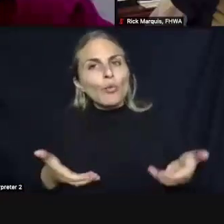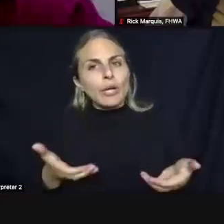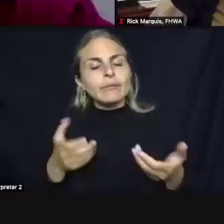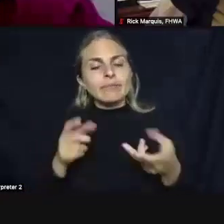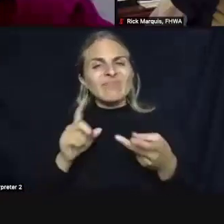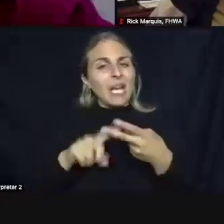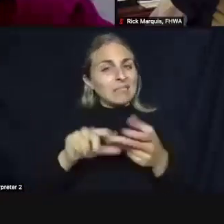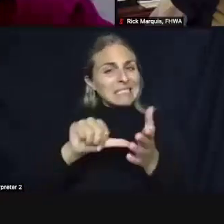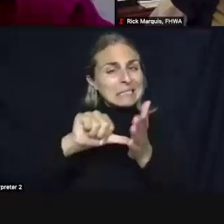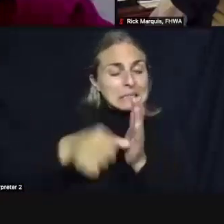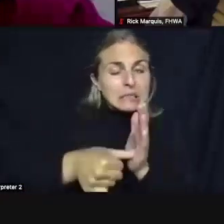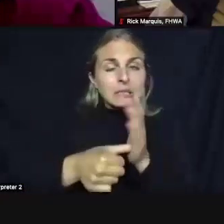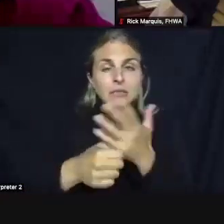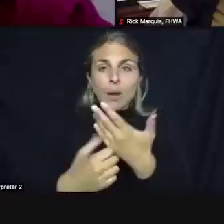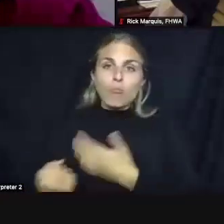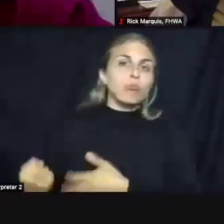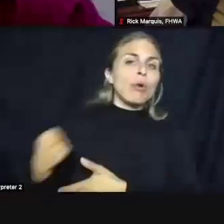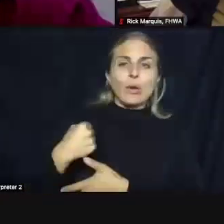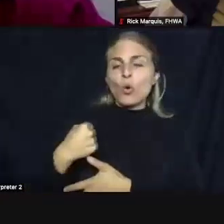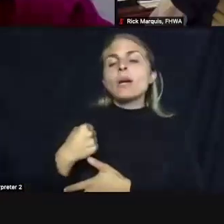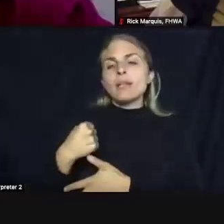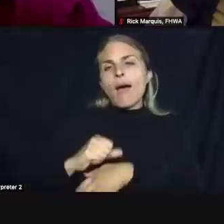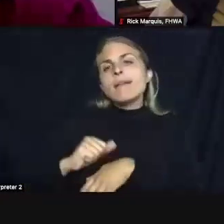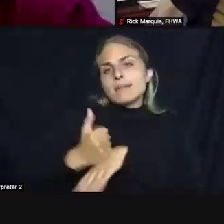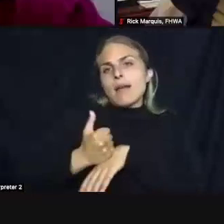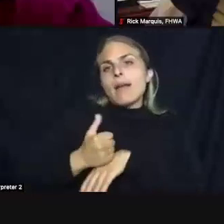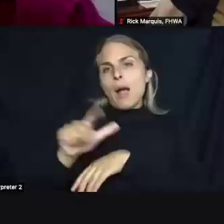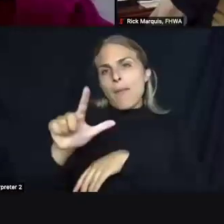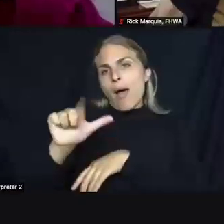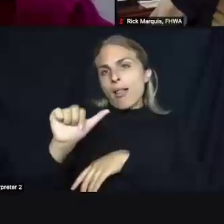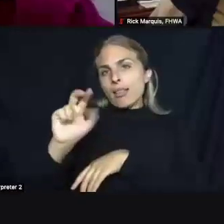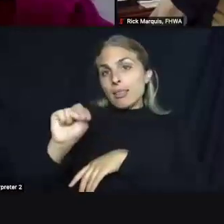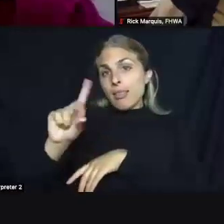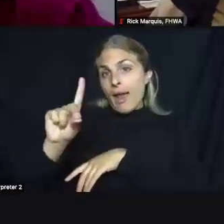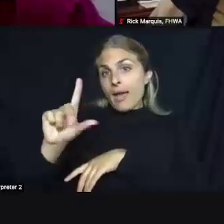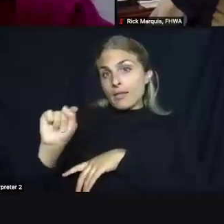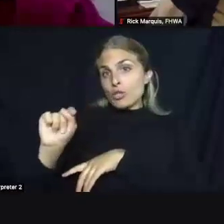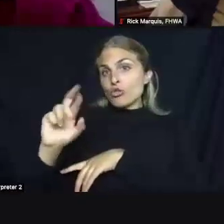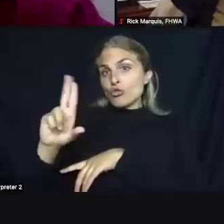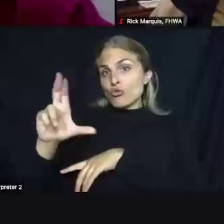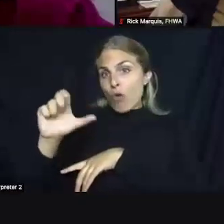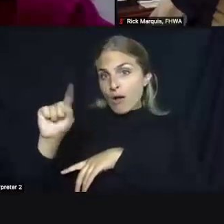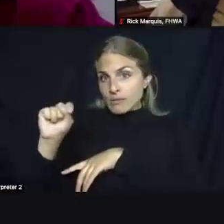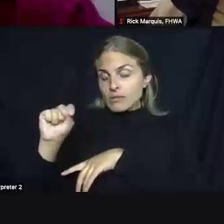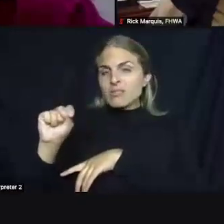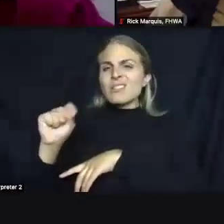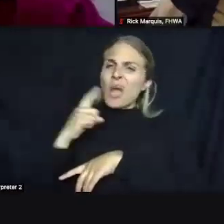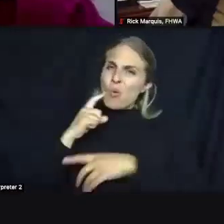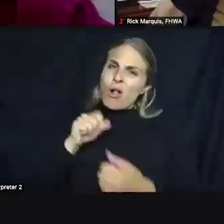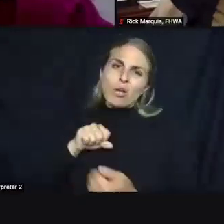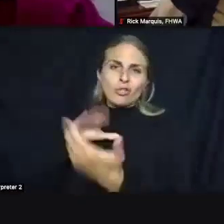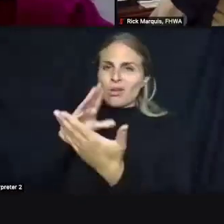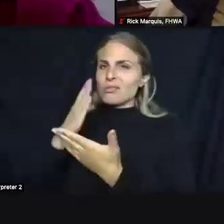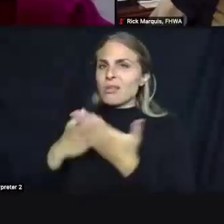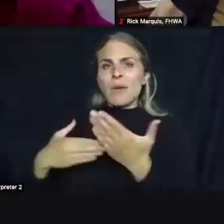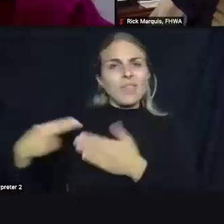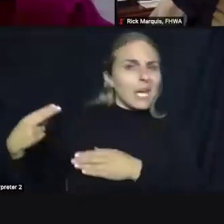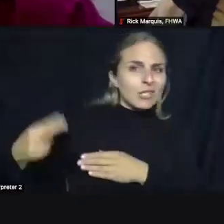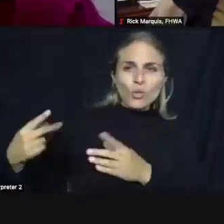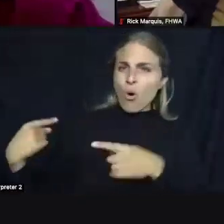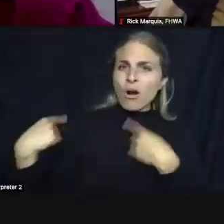la contratación local y el énfasis sobre la prioridad de establecer un